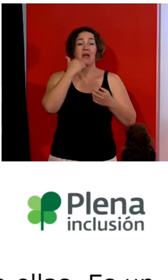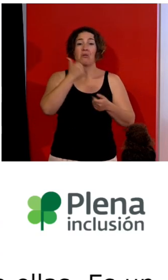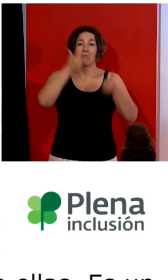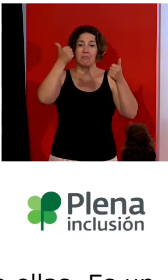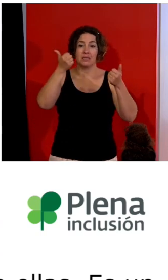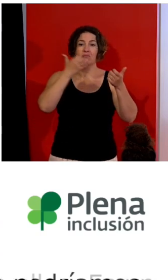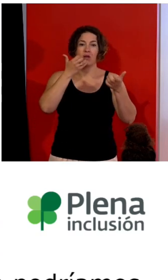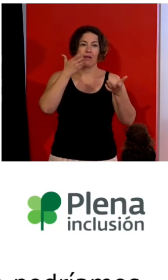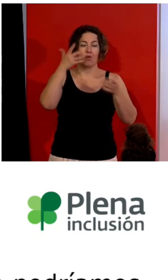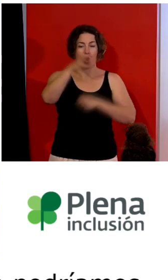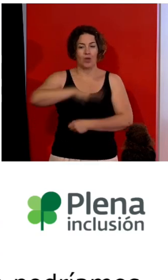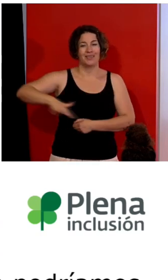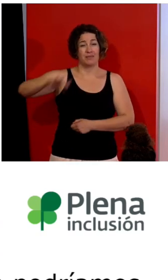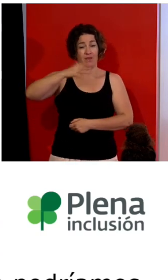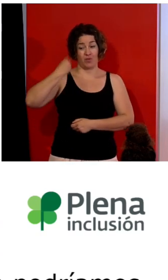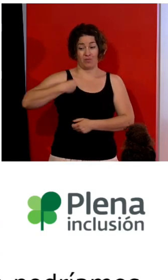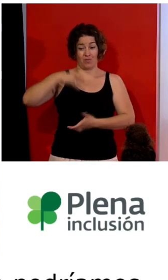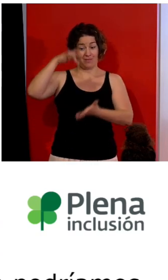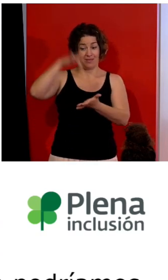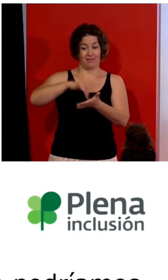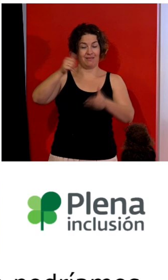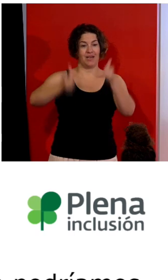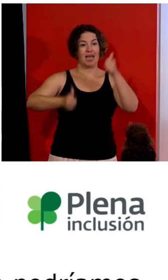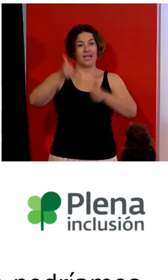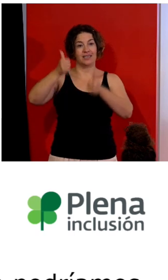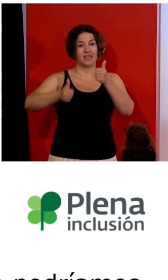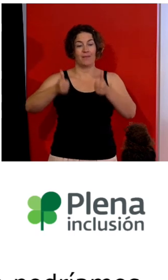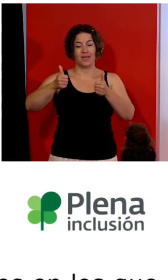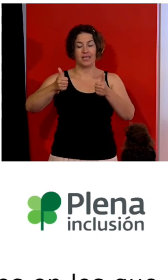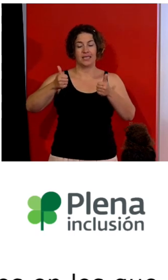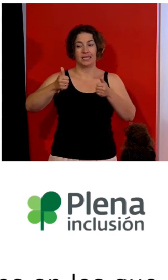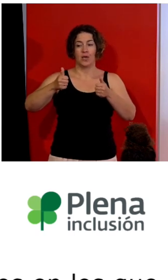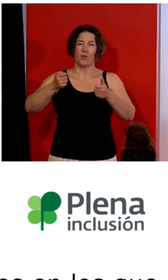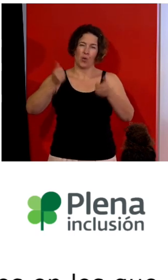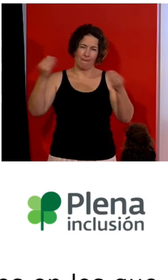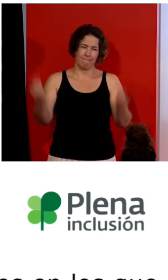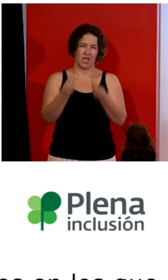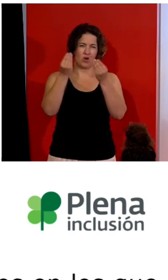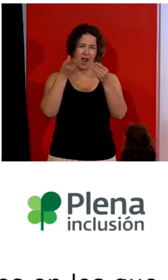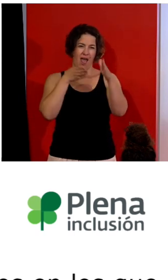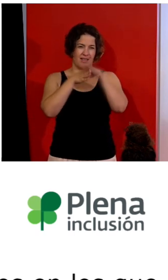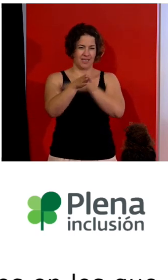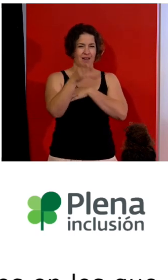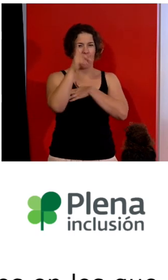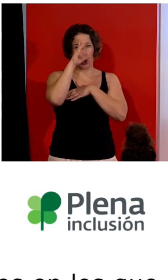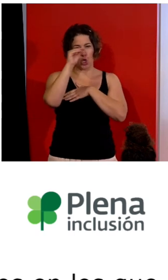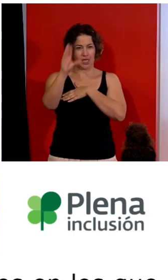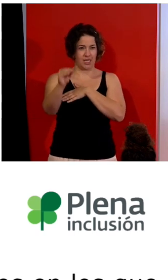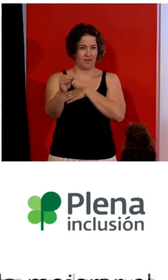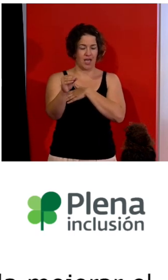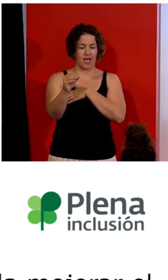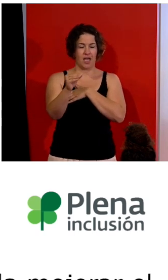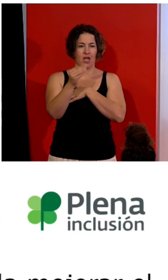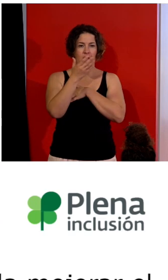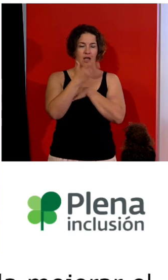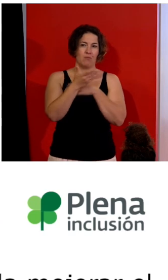como pues, los espacios en los que se hacen los exámenes, que se pueda mejorar un poco el tema de la accesibilidad cognitiva, ¿no? Y que